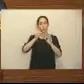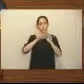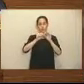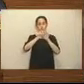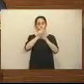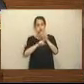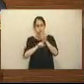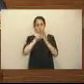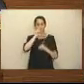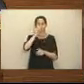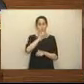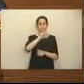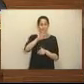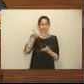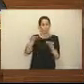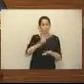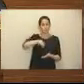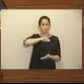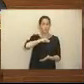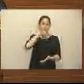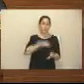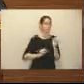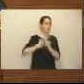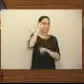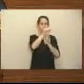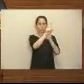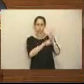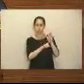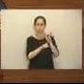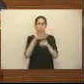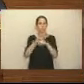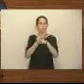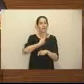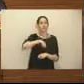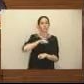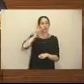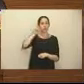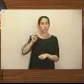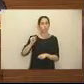mayor retroceso del país y muy por encima de la media nacional, el 1,2%.